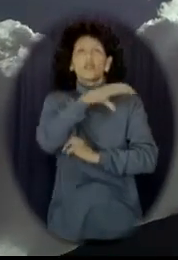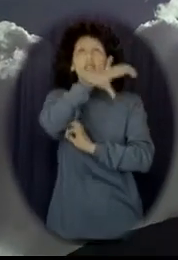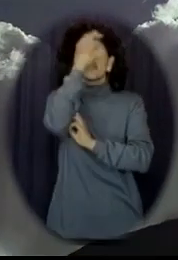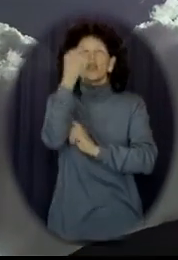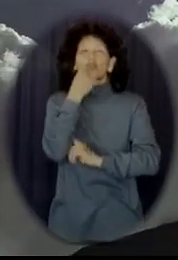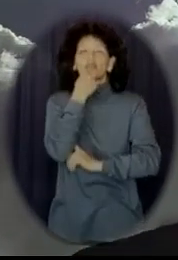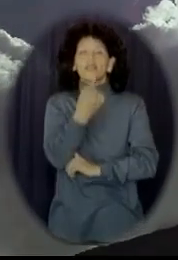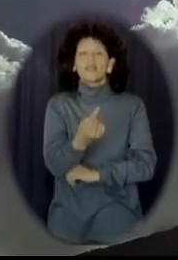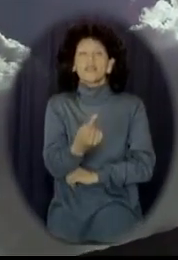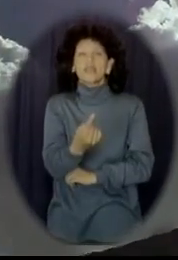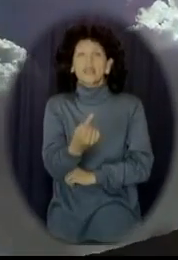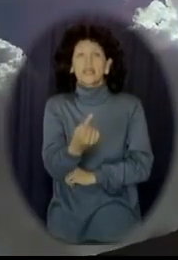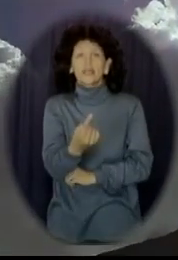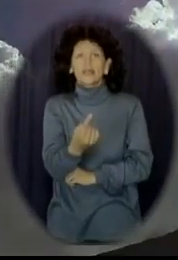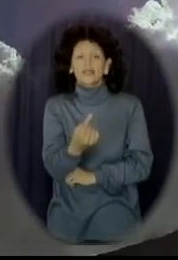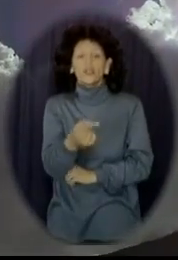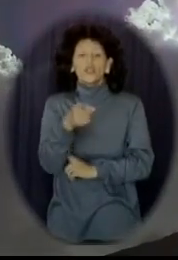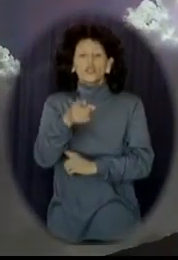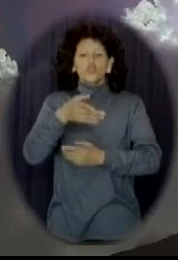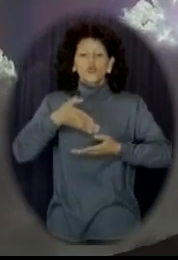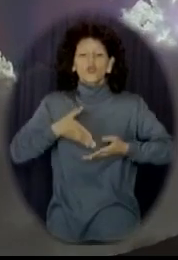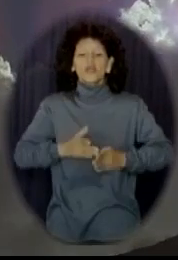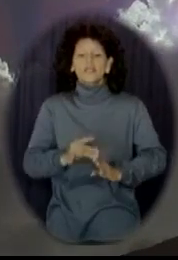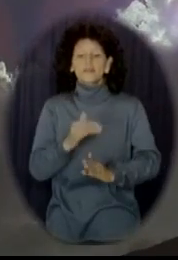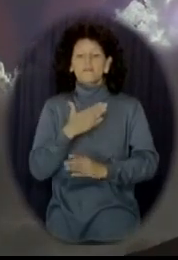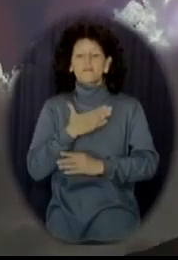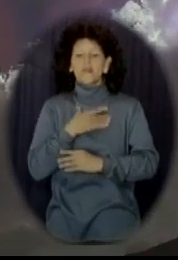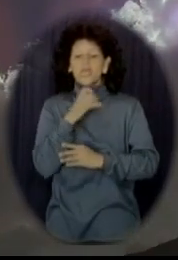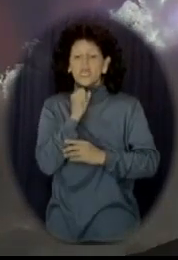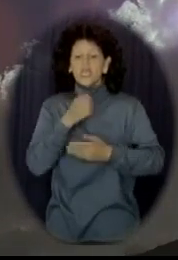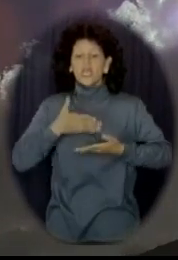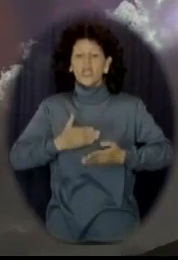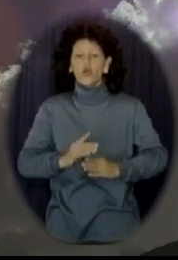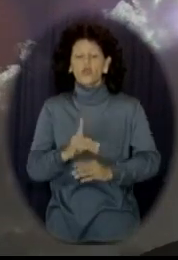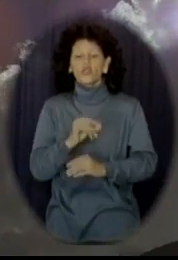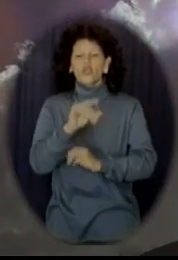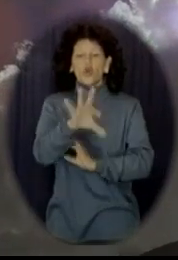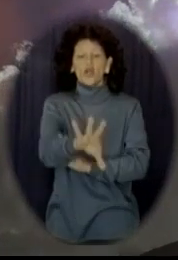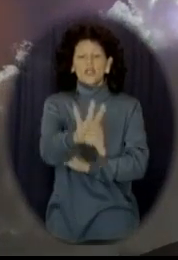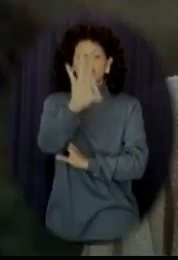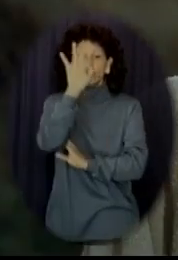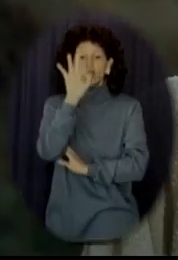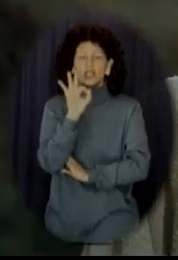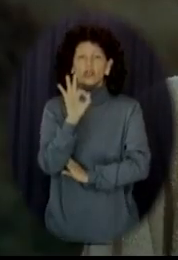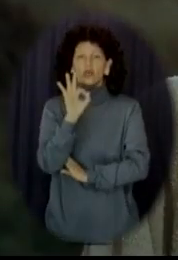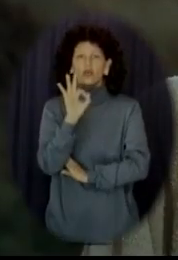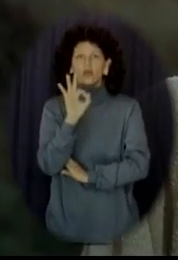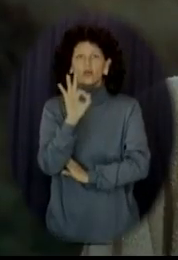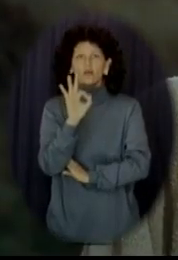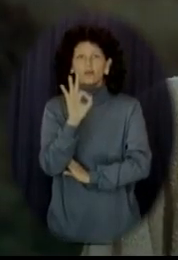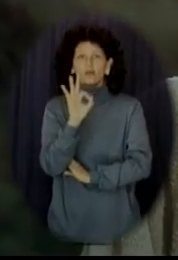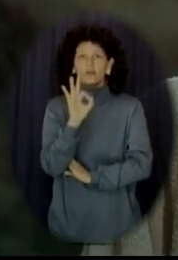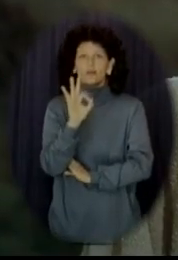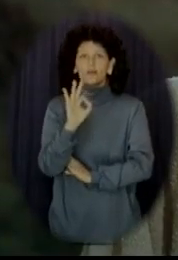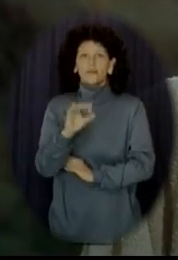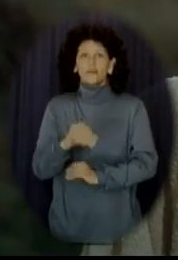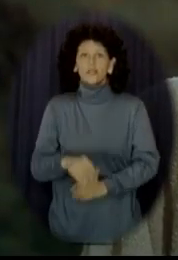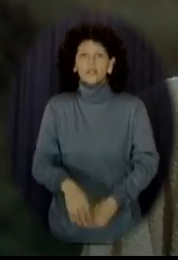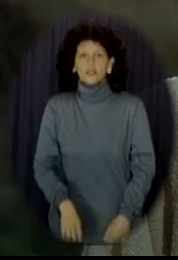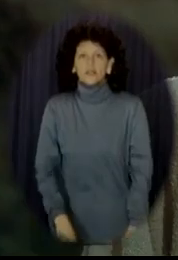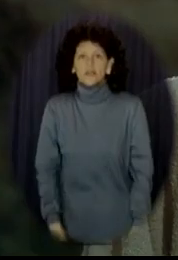Y se oyó una voz del cielo que decía: Tú eres mi Hijo amado, en ti tengo